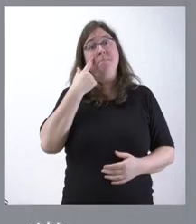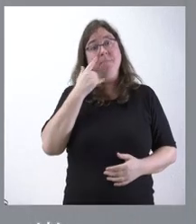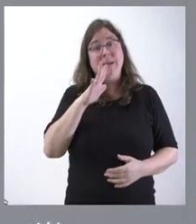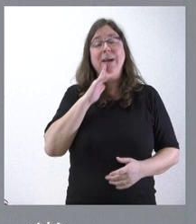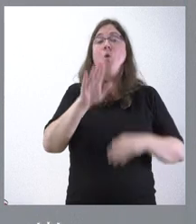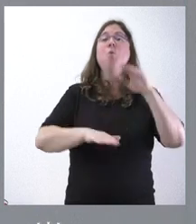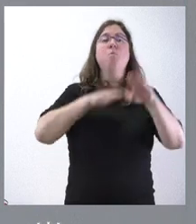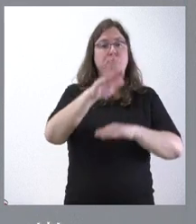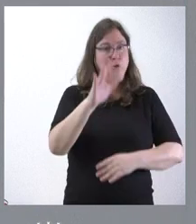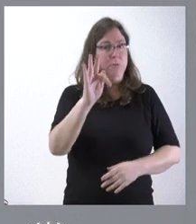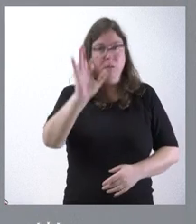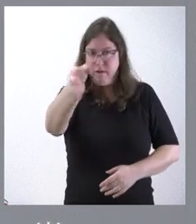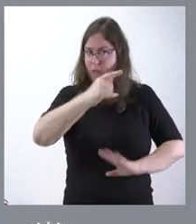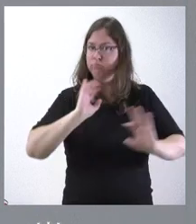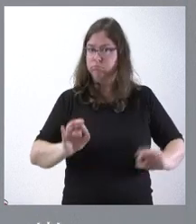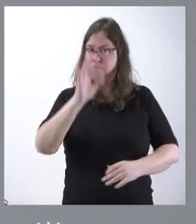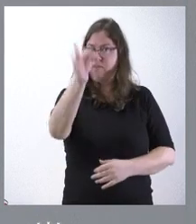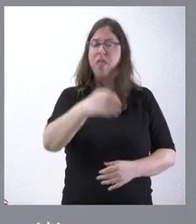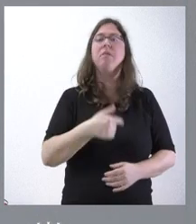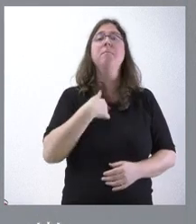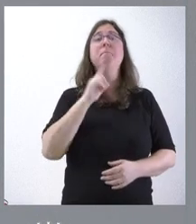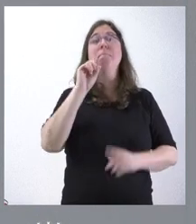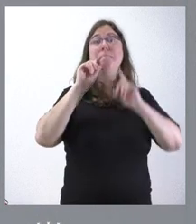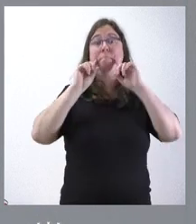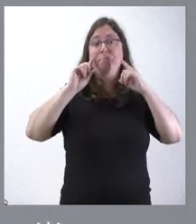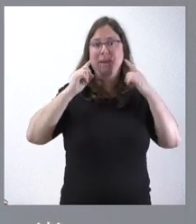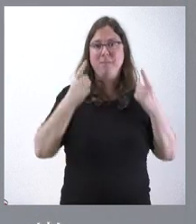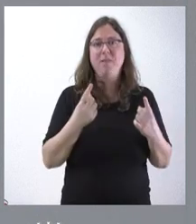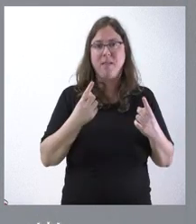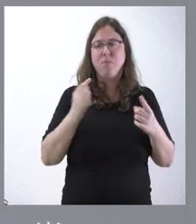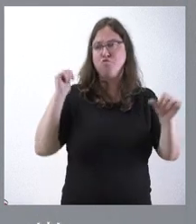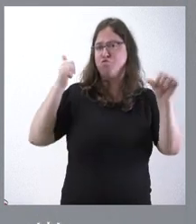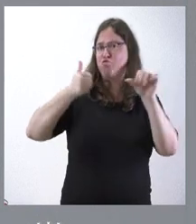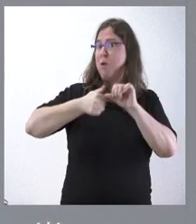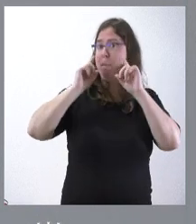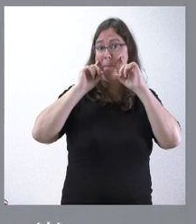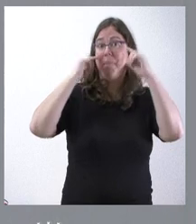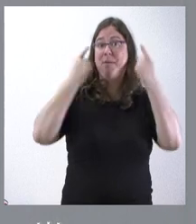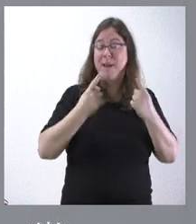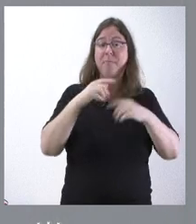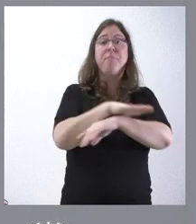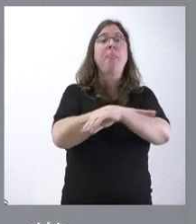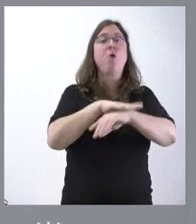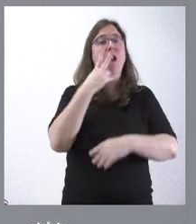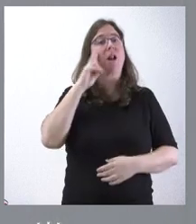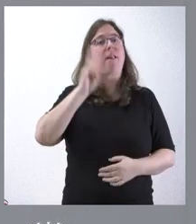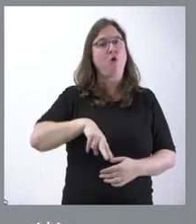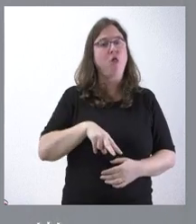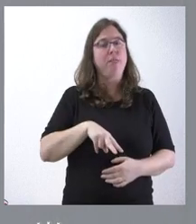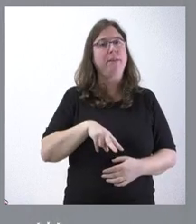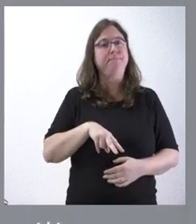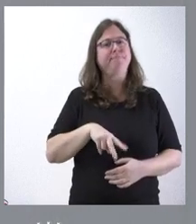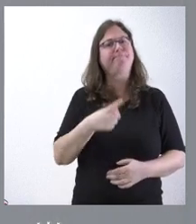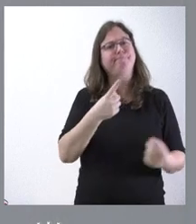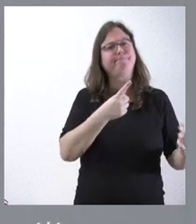paso positivo que yo no niego que es la primera vez eh en mucho tiempo que el gobierno reconoce que tiene